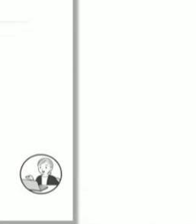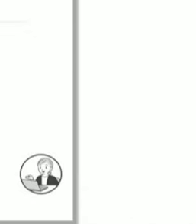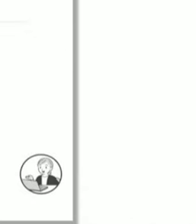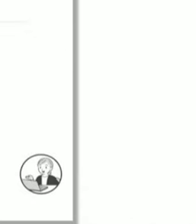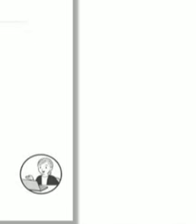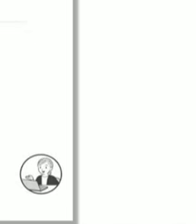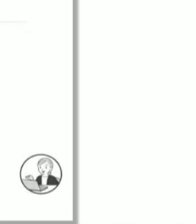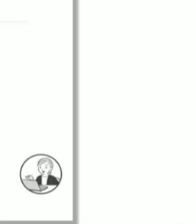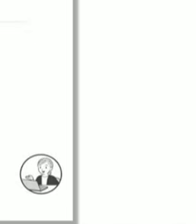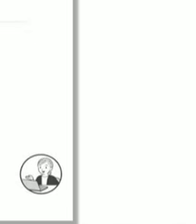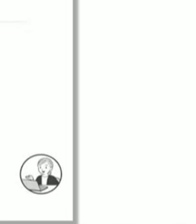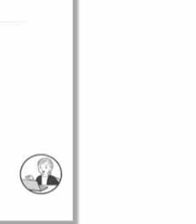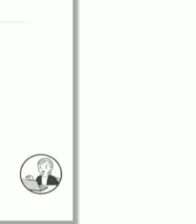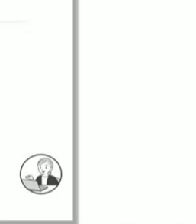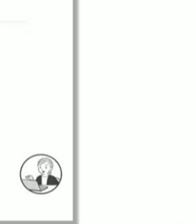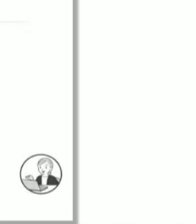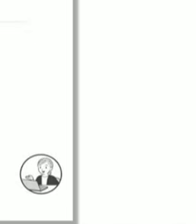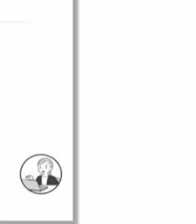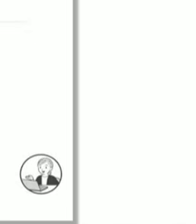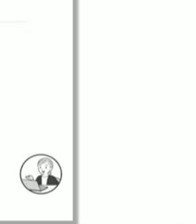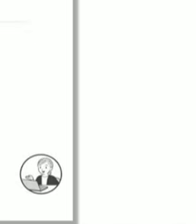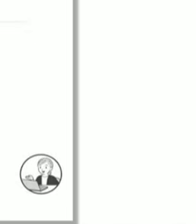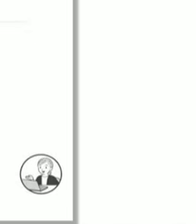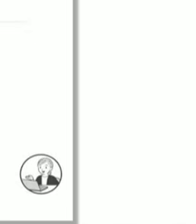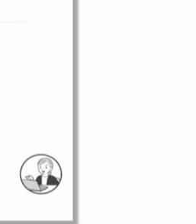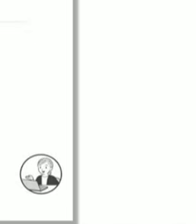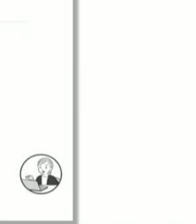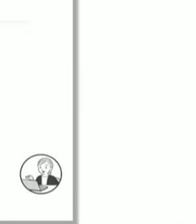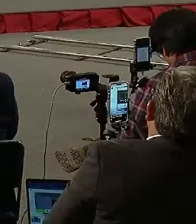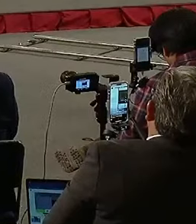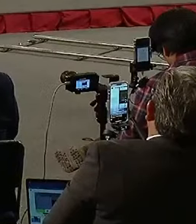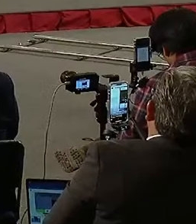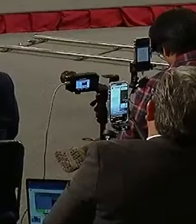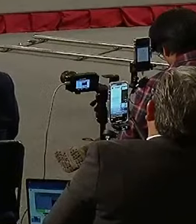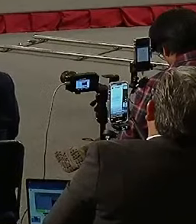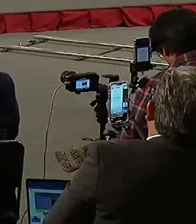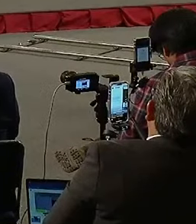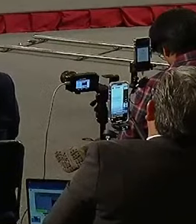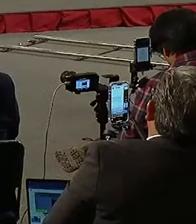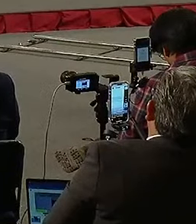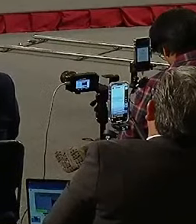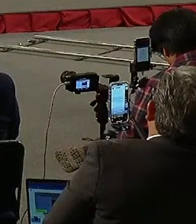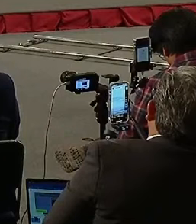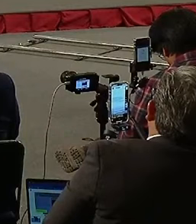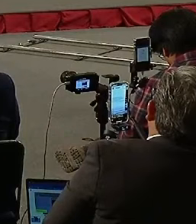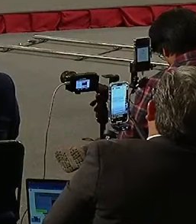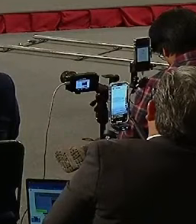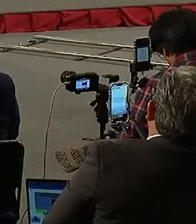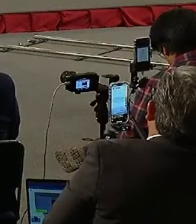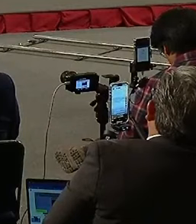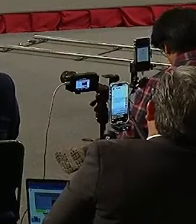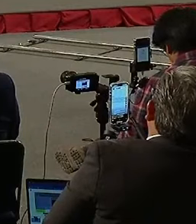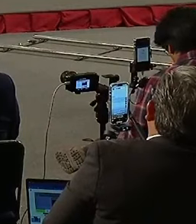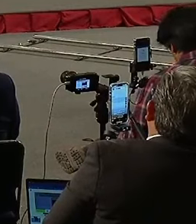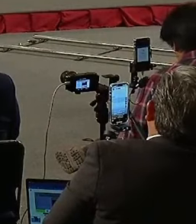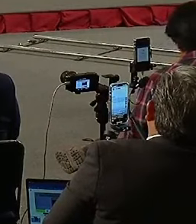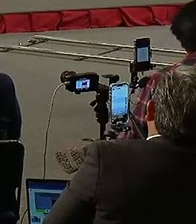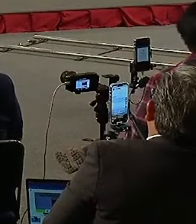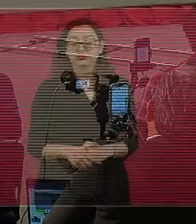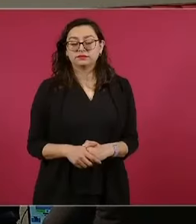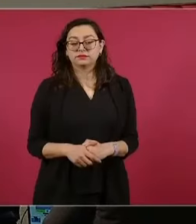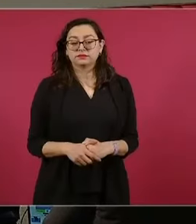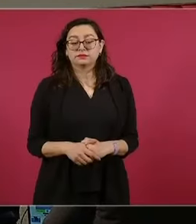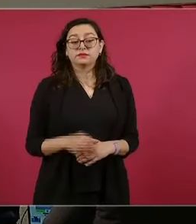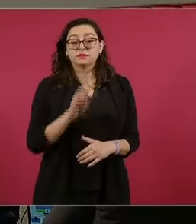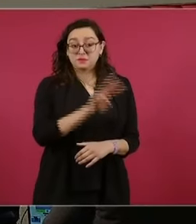a los 30 mil pesos. En la página El Nopal se distribuyeron cortometrajes pagados con el gasto de hasta 175 mil pesos